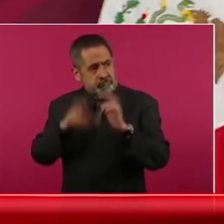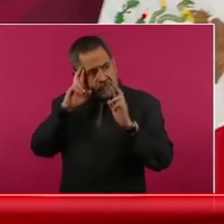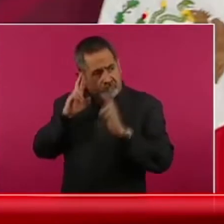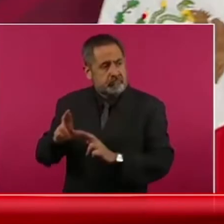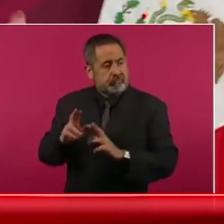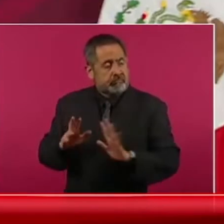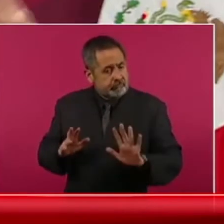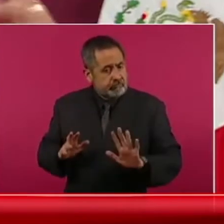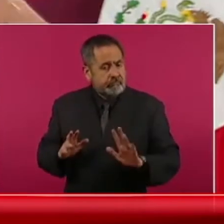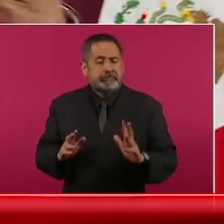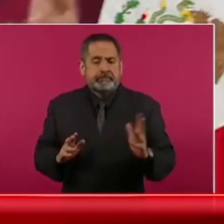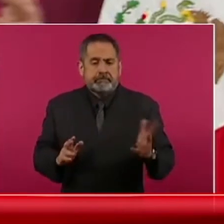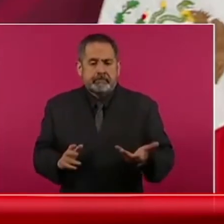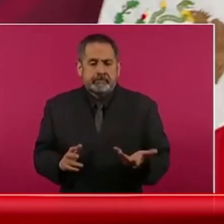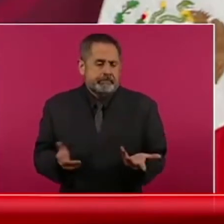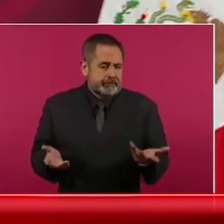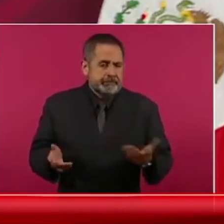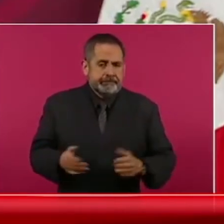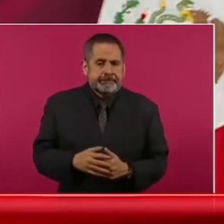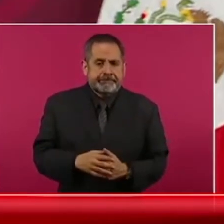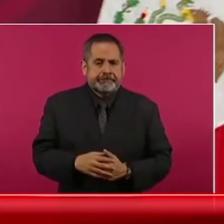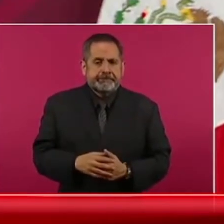porque cómo